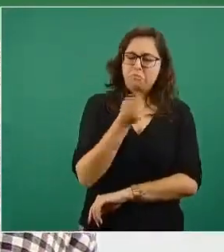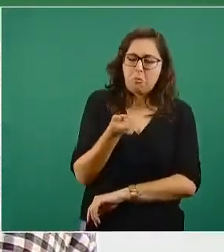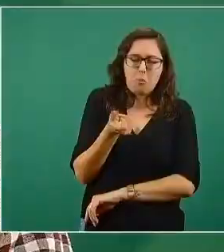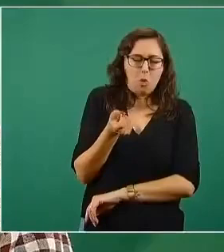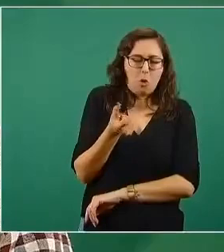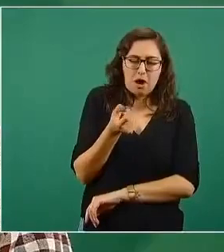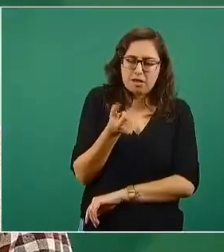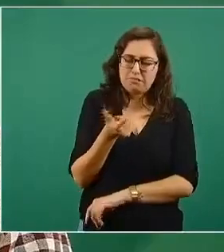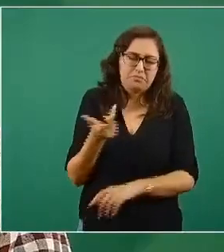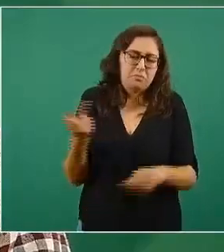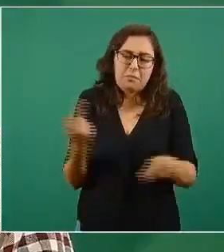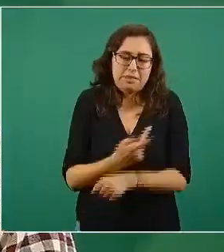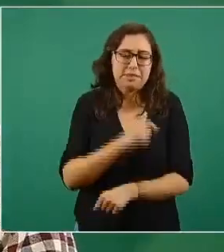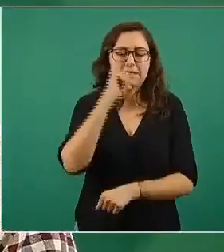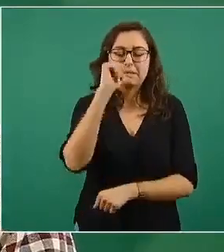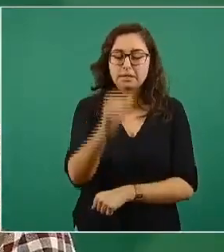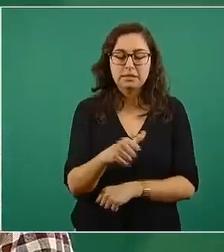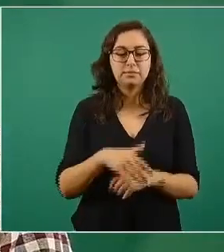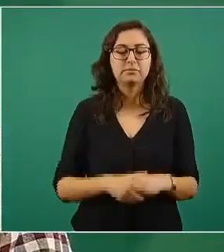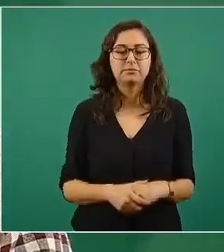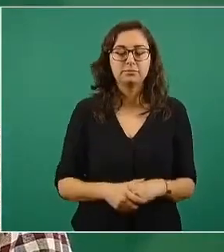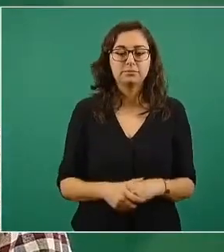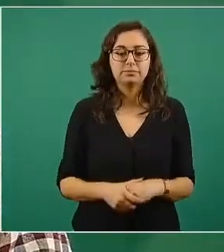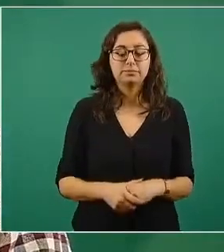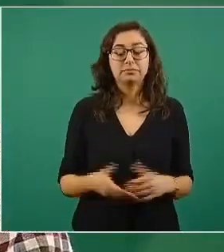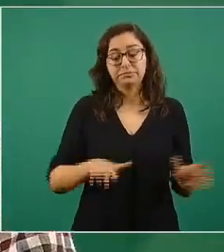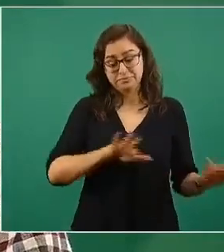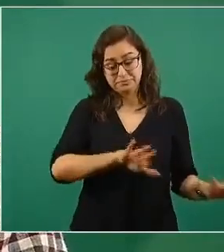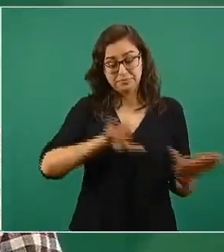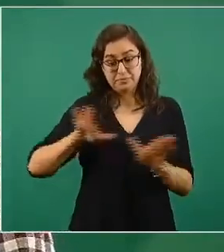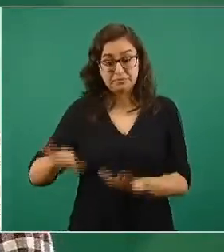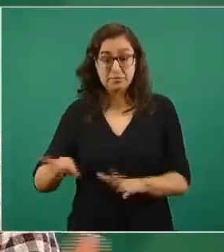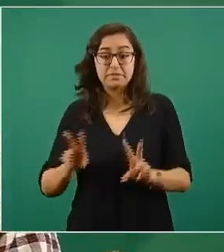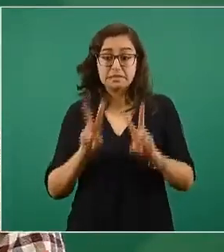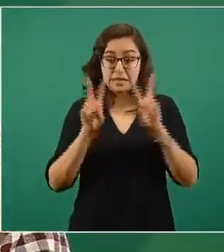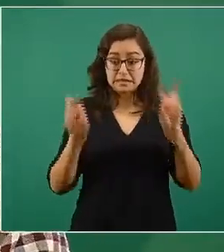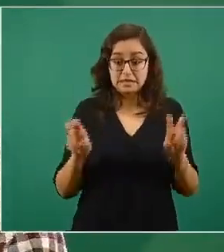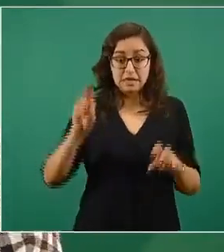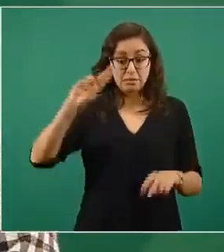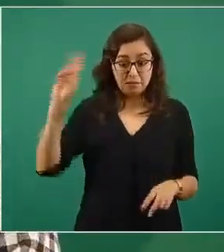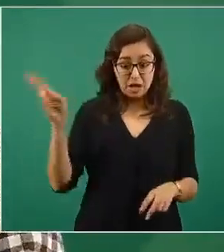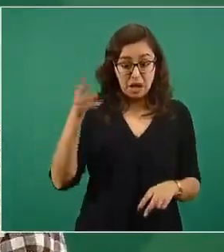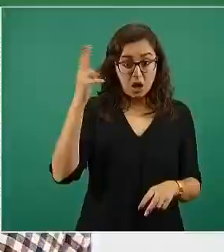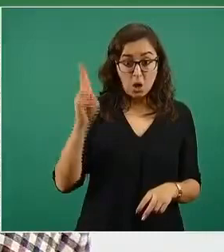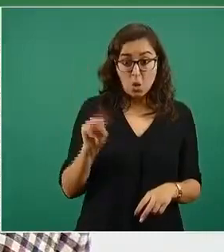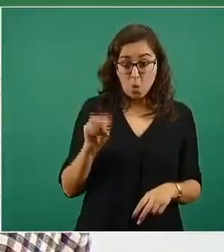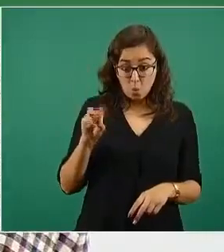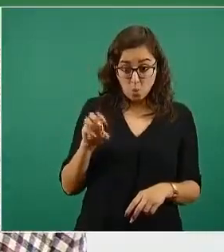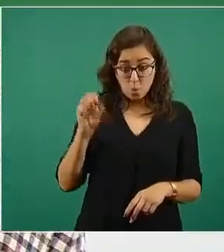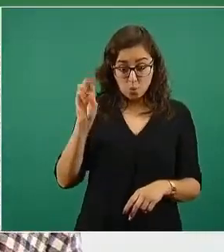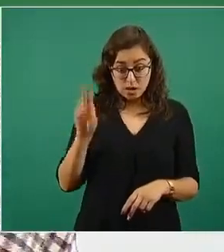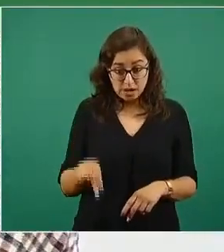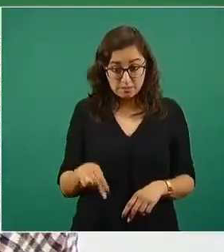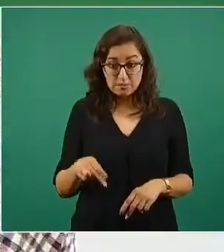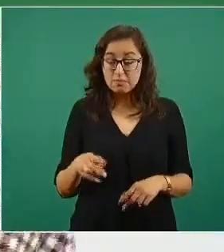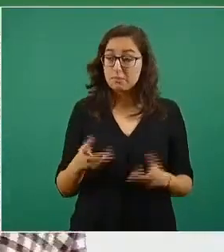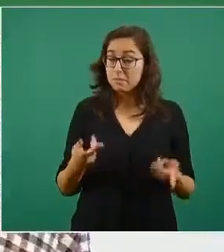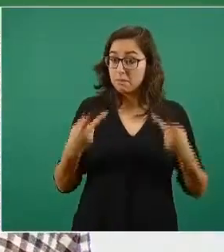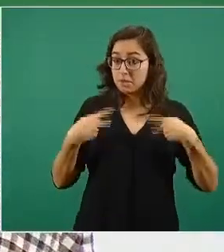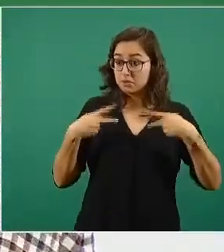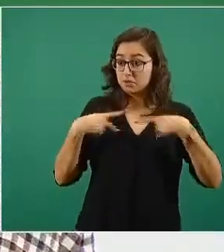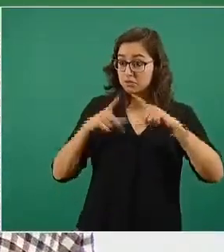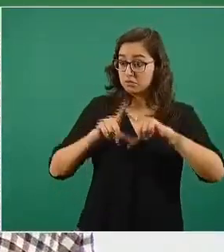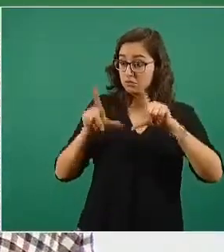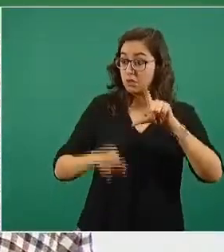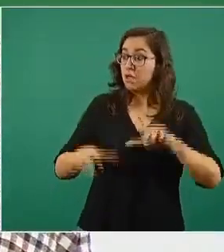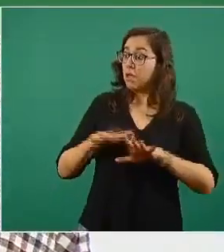entre las entidades federativas. Sobre lo que preguntaba de la UNAM, es un asunto no de interés general, es un asunto de interés particular,